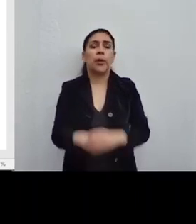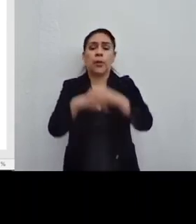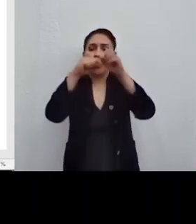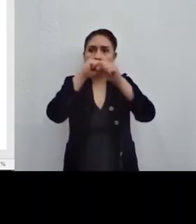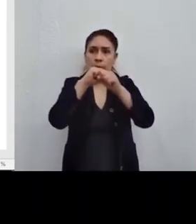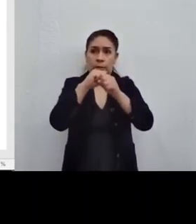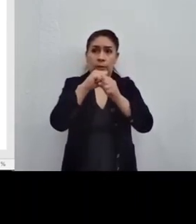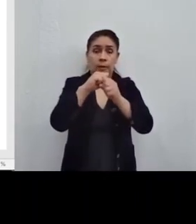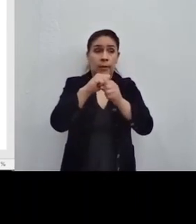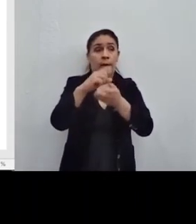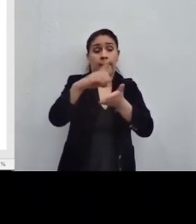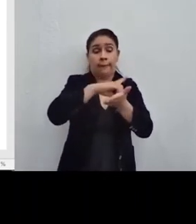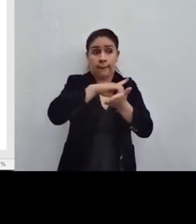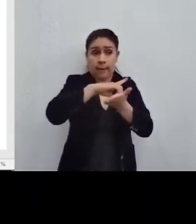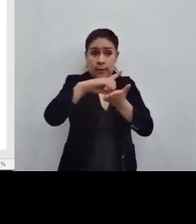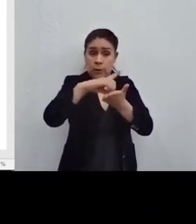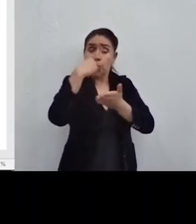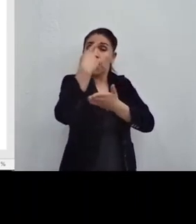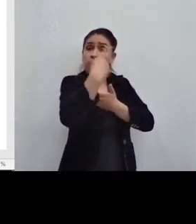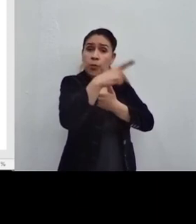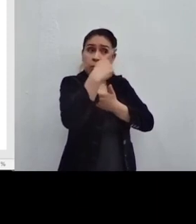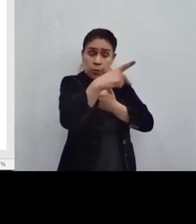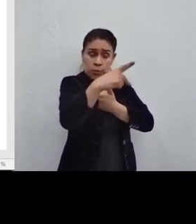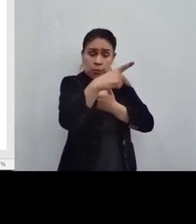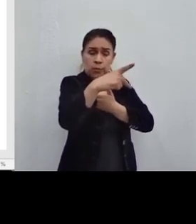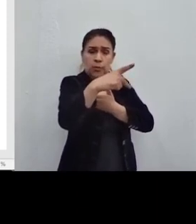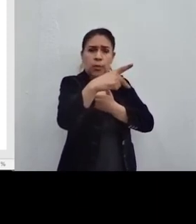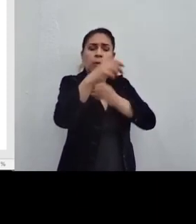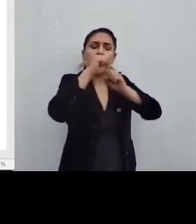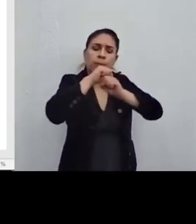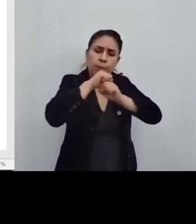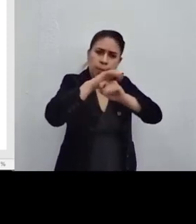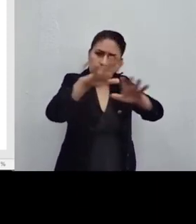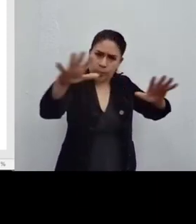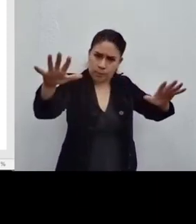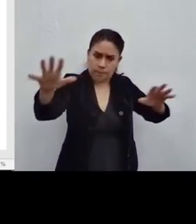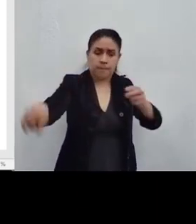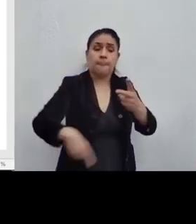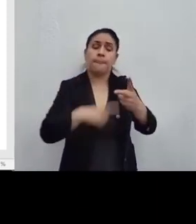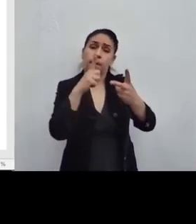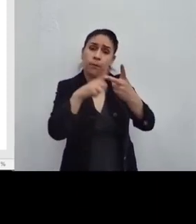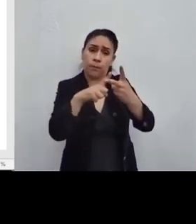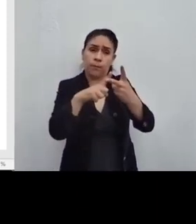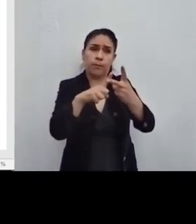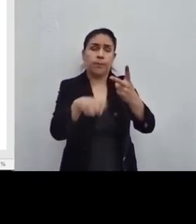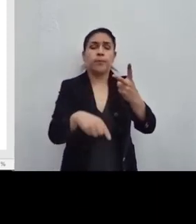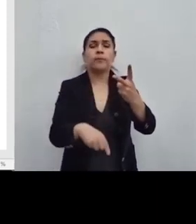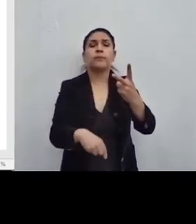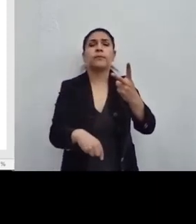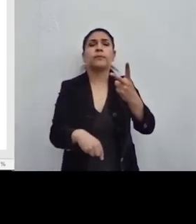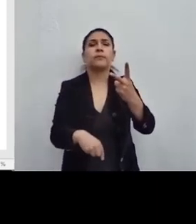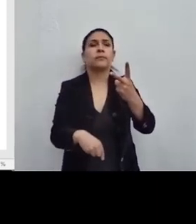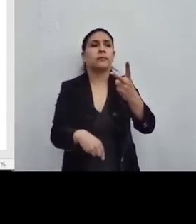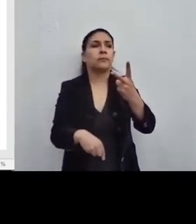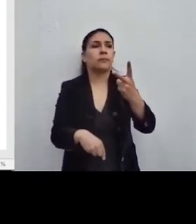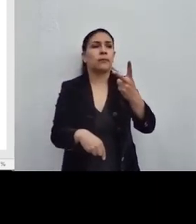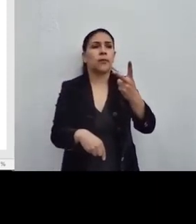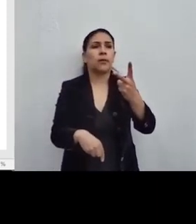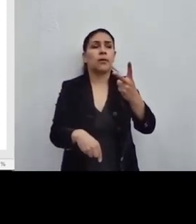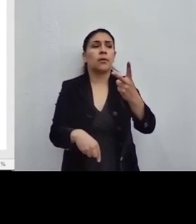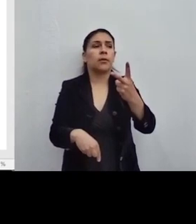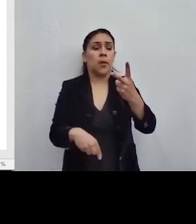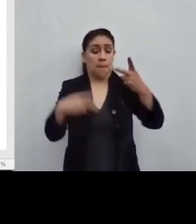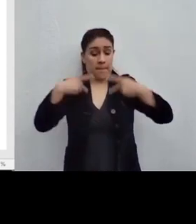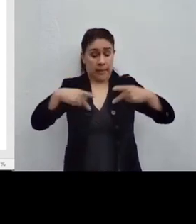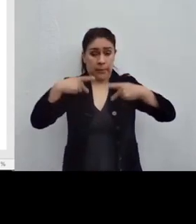los derechos de las personas en situación de discapacidad. Segundo, promover convenios de colaboración